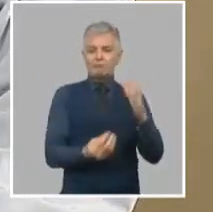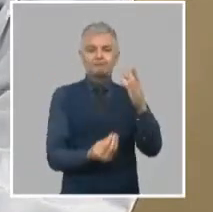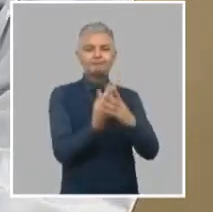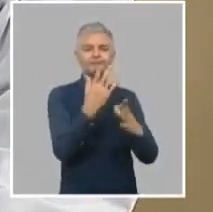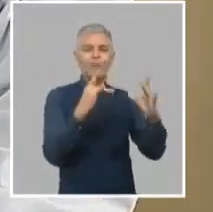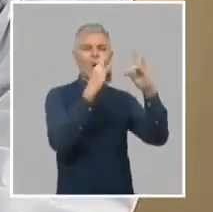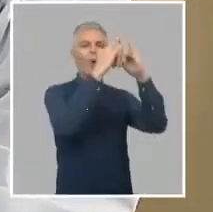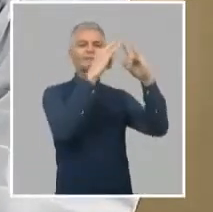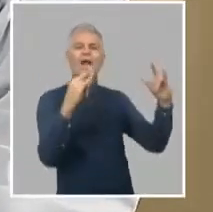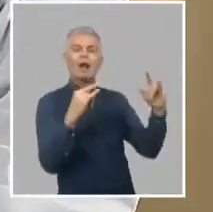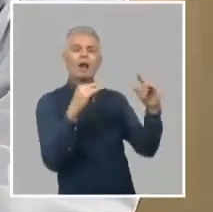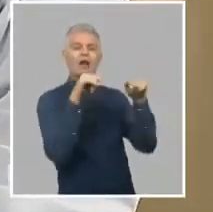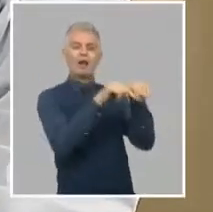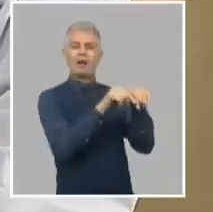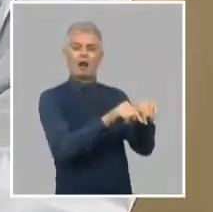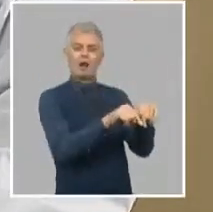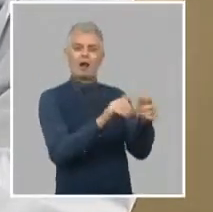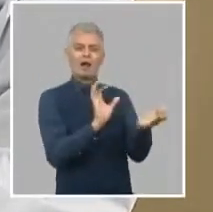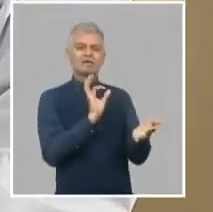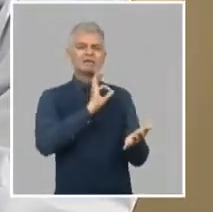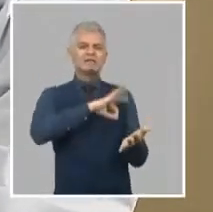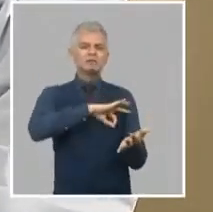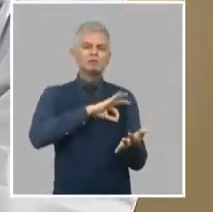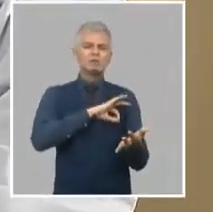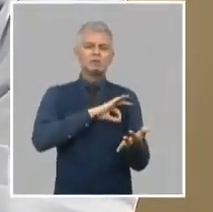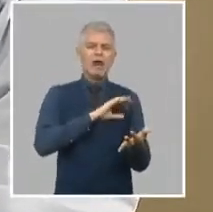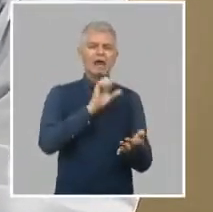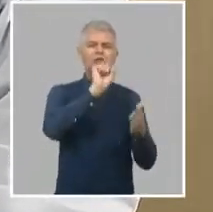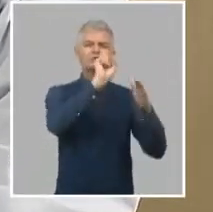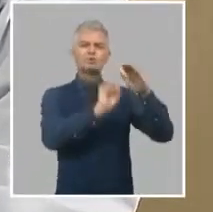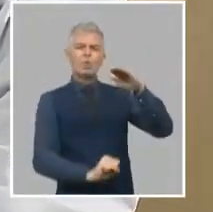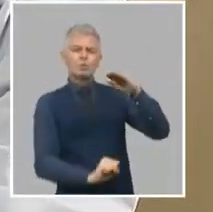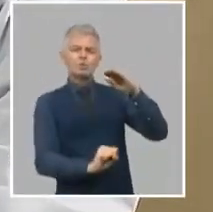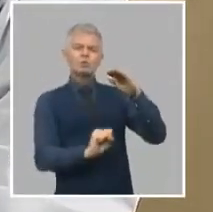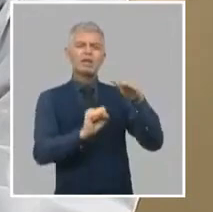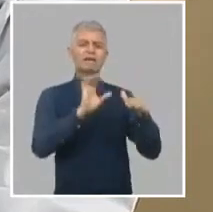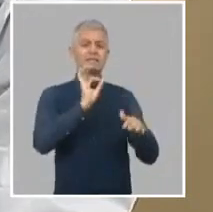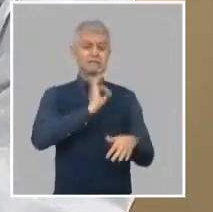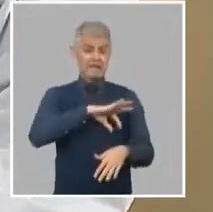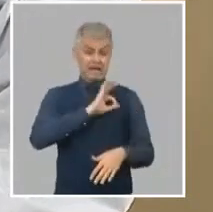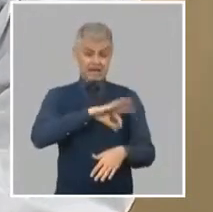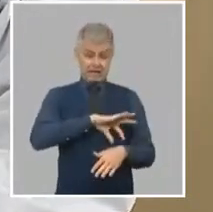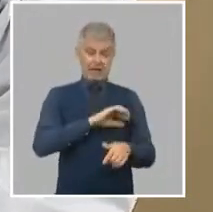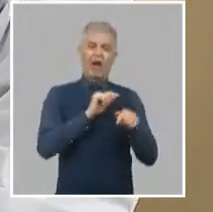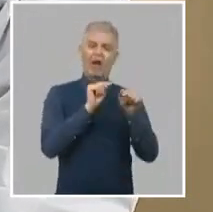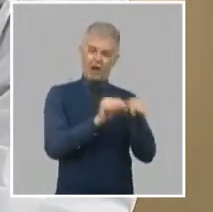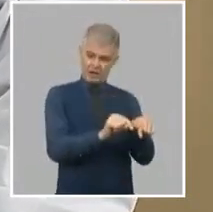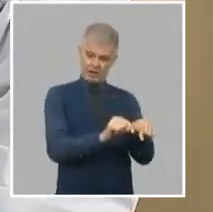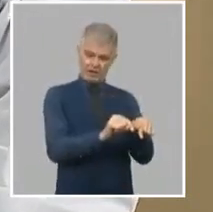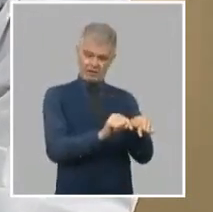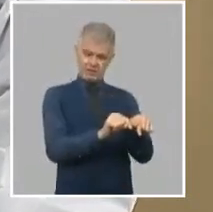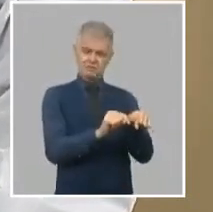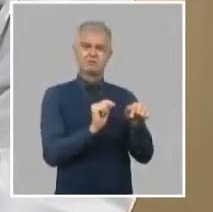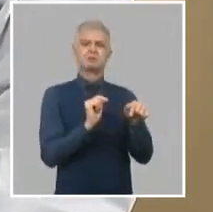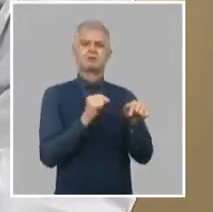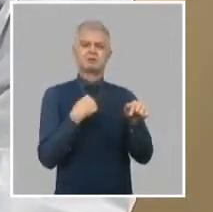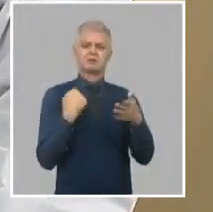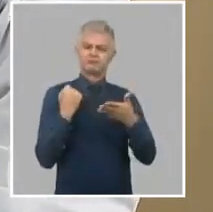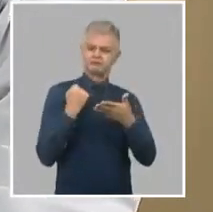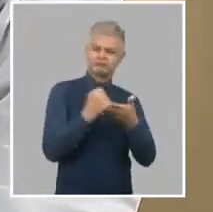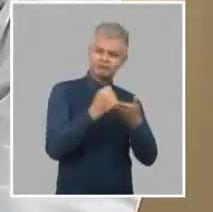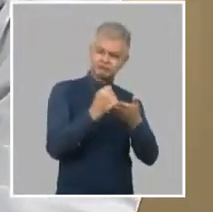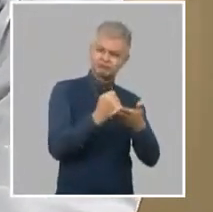se emplazó en la ciudad de Rancagua, en Chile, al sur de Chile, al sur de Santiago, colaboró con ellos allí